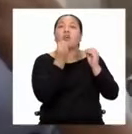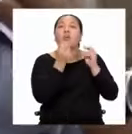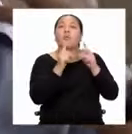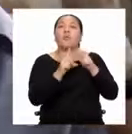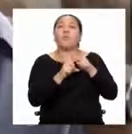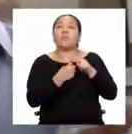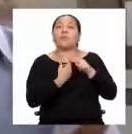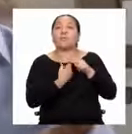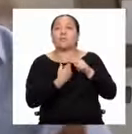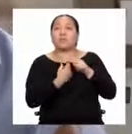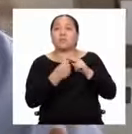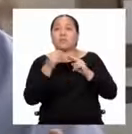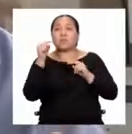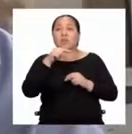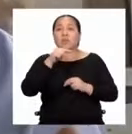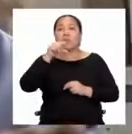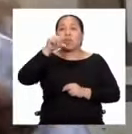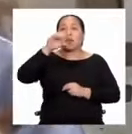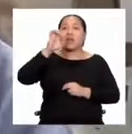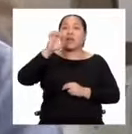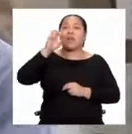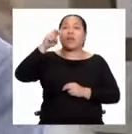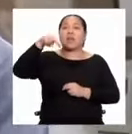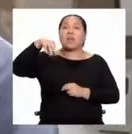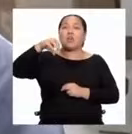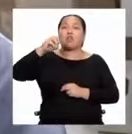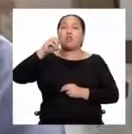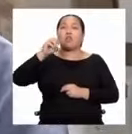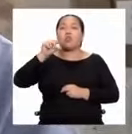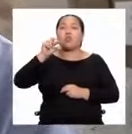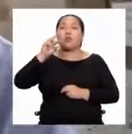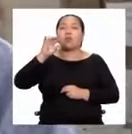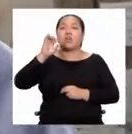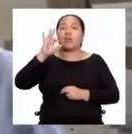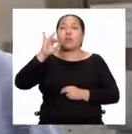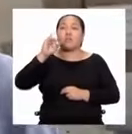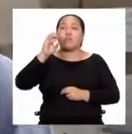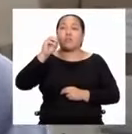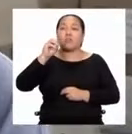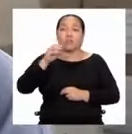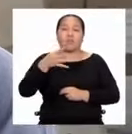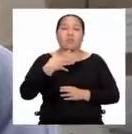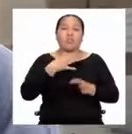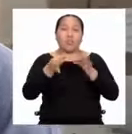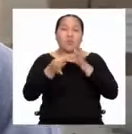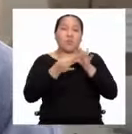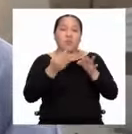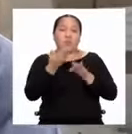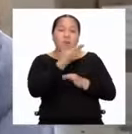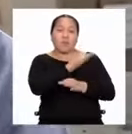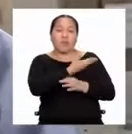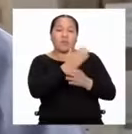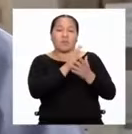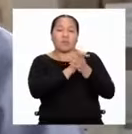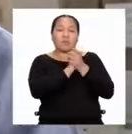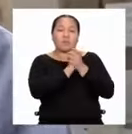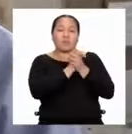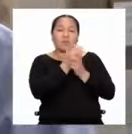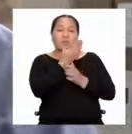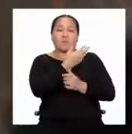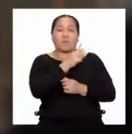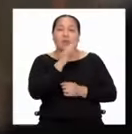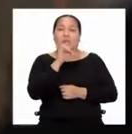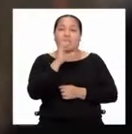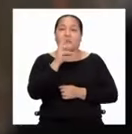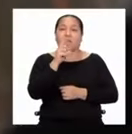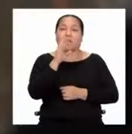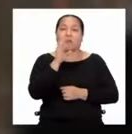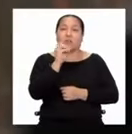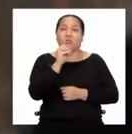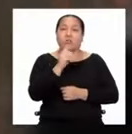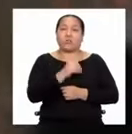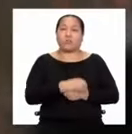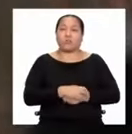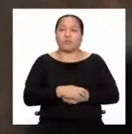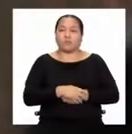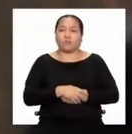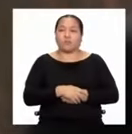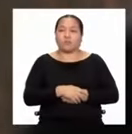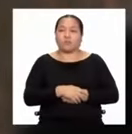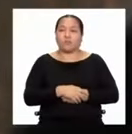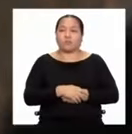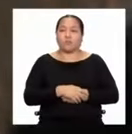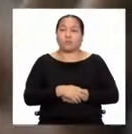en el proyecto llamado Genográfico, que justamente lo va a explicar ahora el colega Ricardo Fujita.